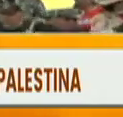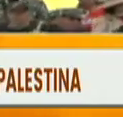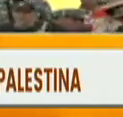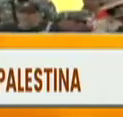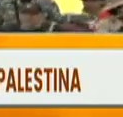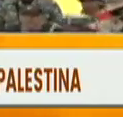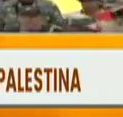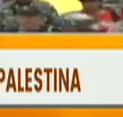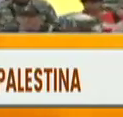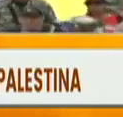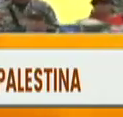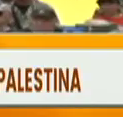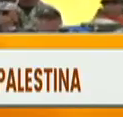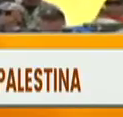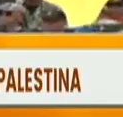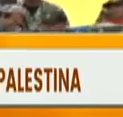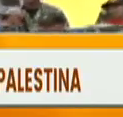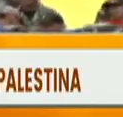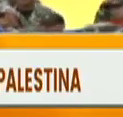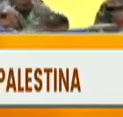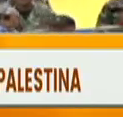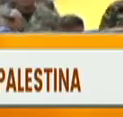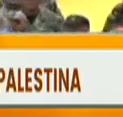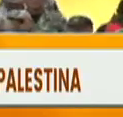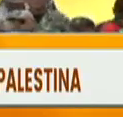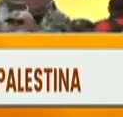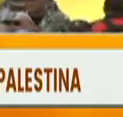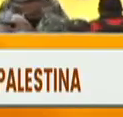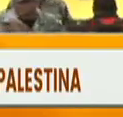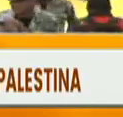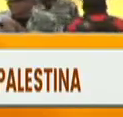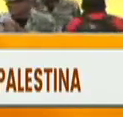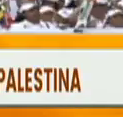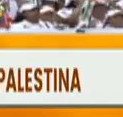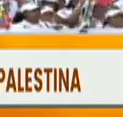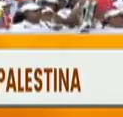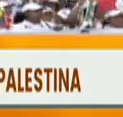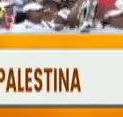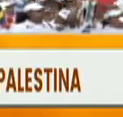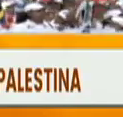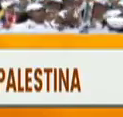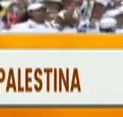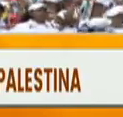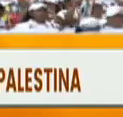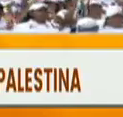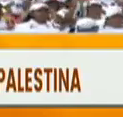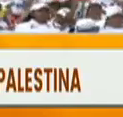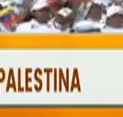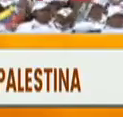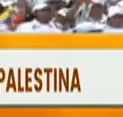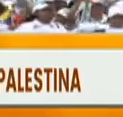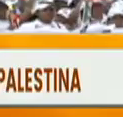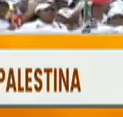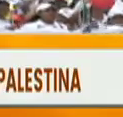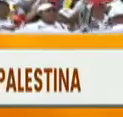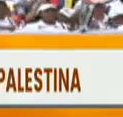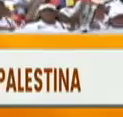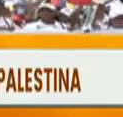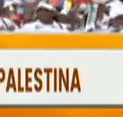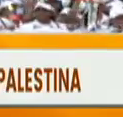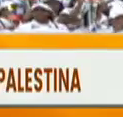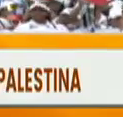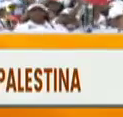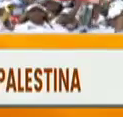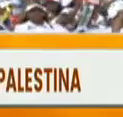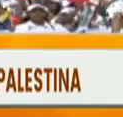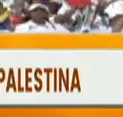nosotros estamos dispuestos a hacer lo mismo si intentan quitarnos un tramo de tierra de nuestro espacio geográfico, y